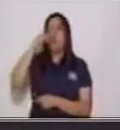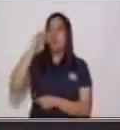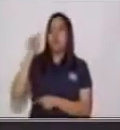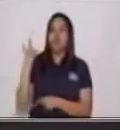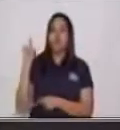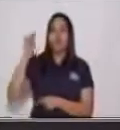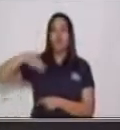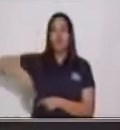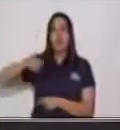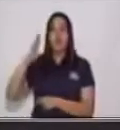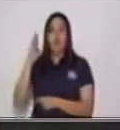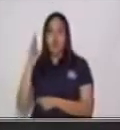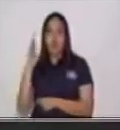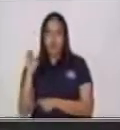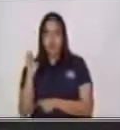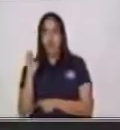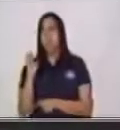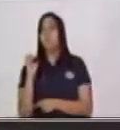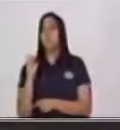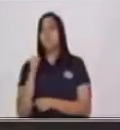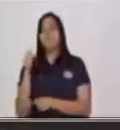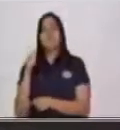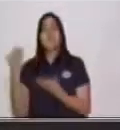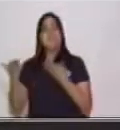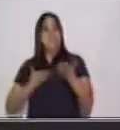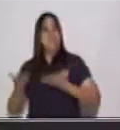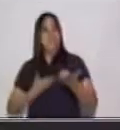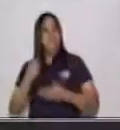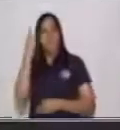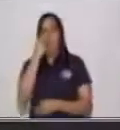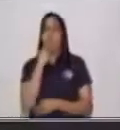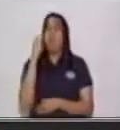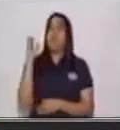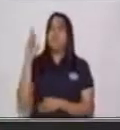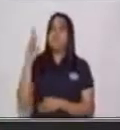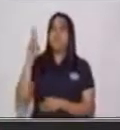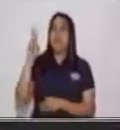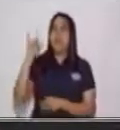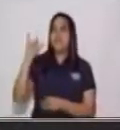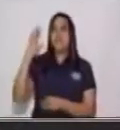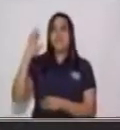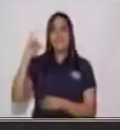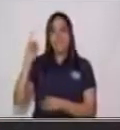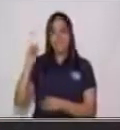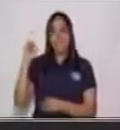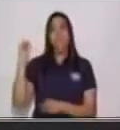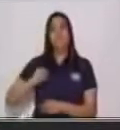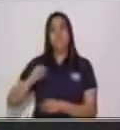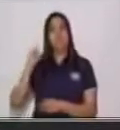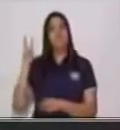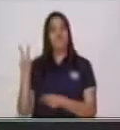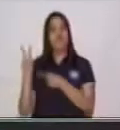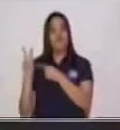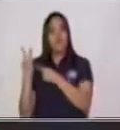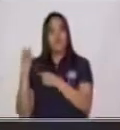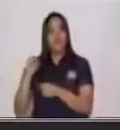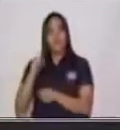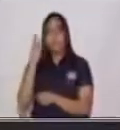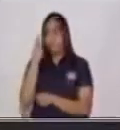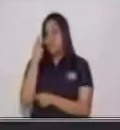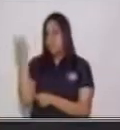con B. Y servicio, muy bien, con V.